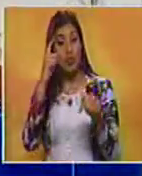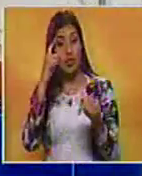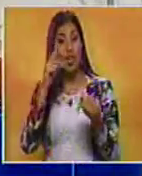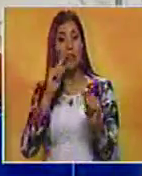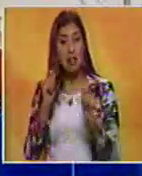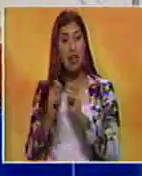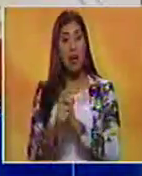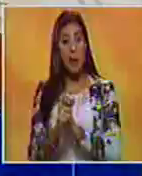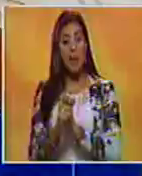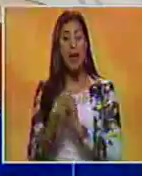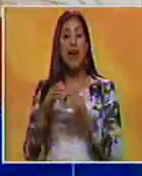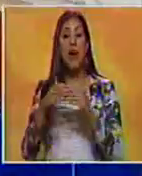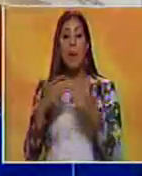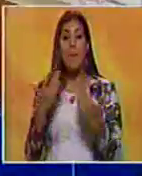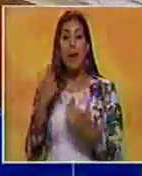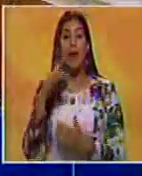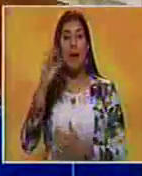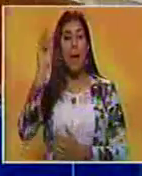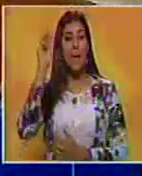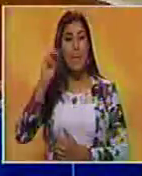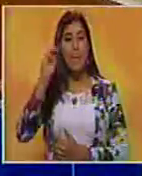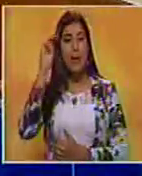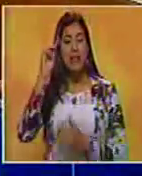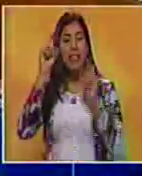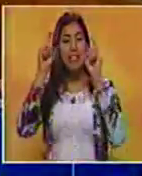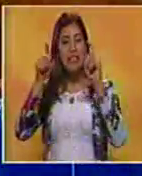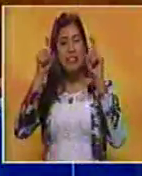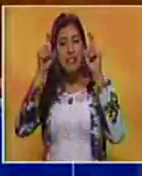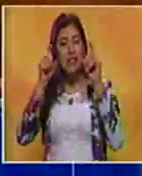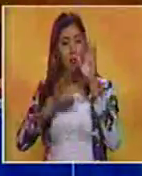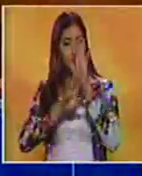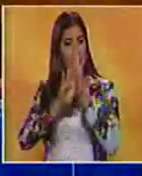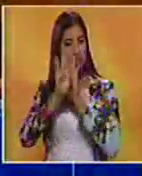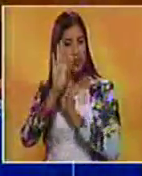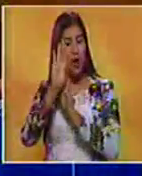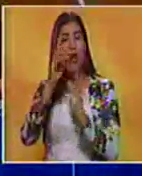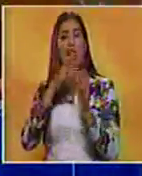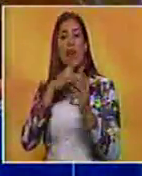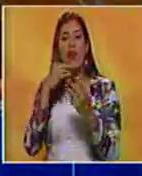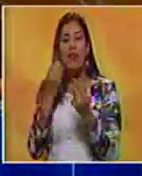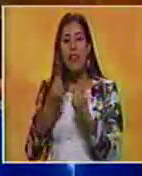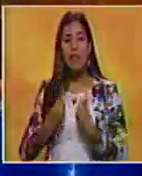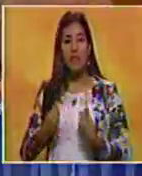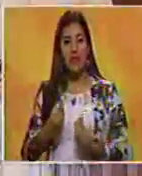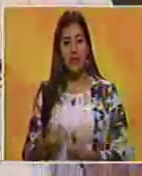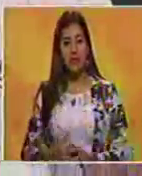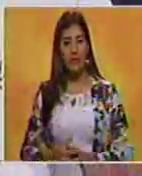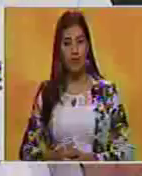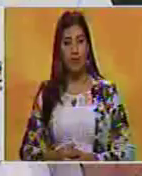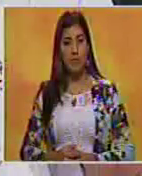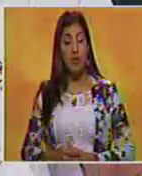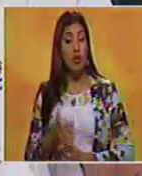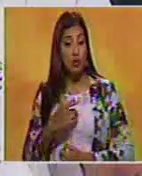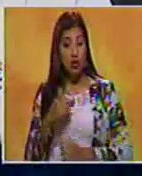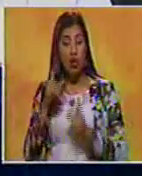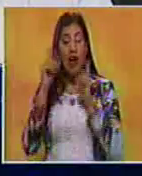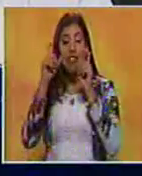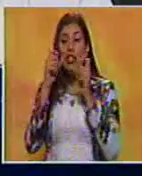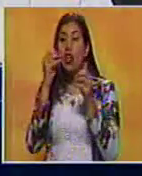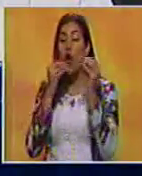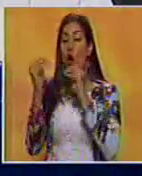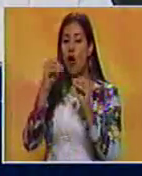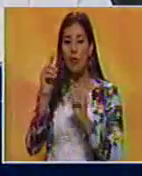eso ha cambiado. Existen maestros enseñando a emprendedores a saborear la vida. Yo no enseño a hacer